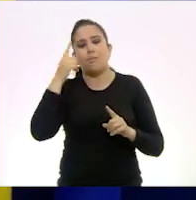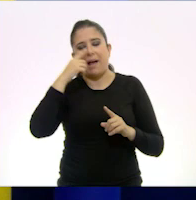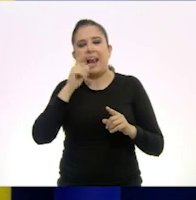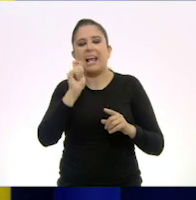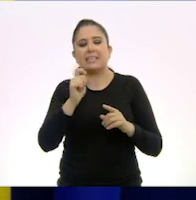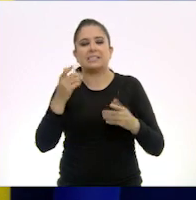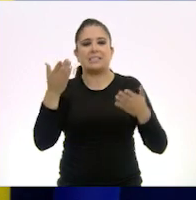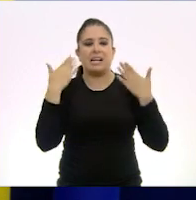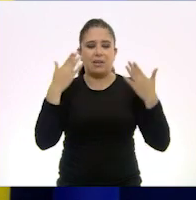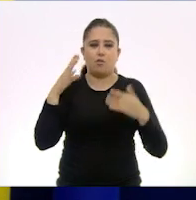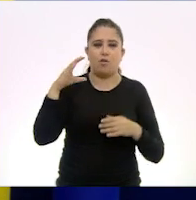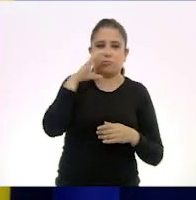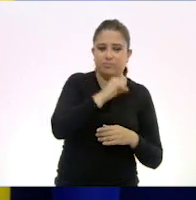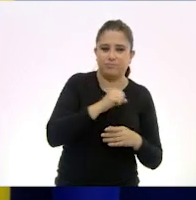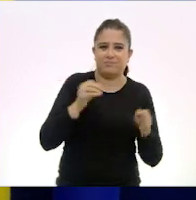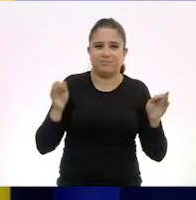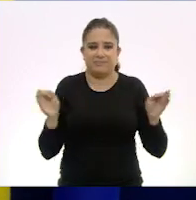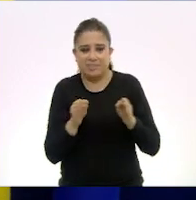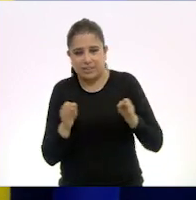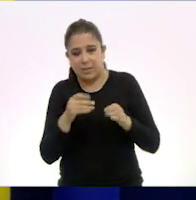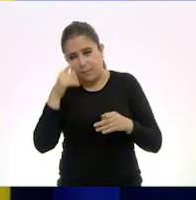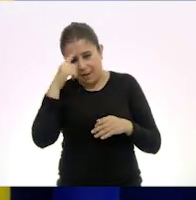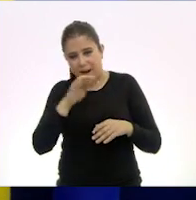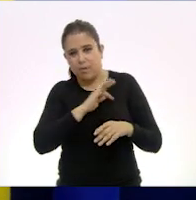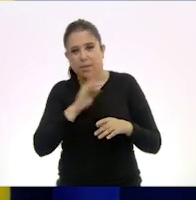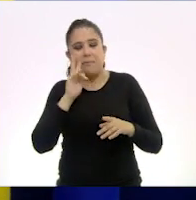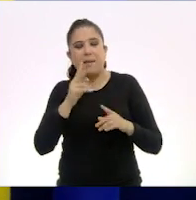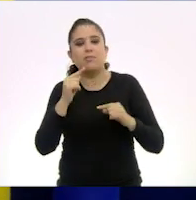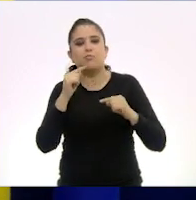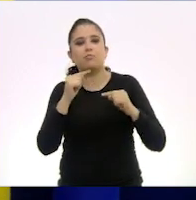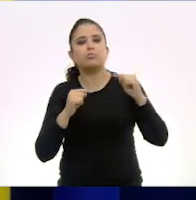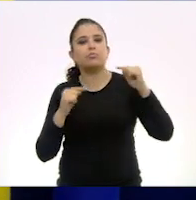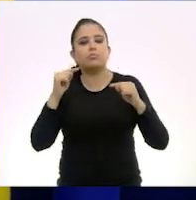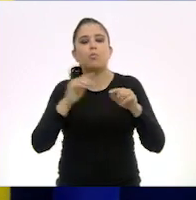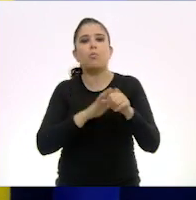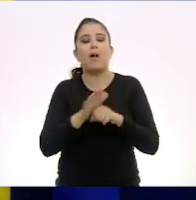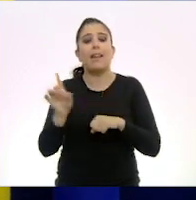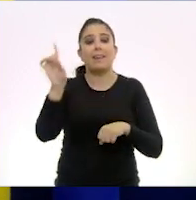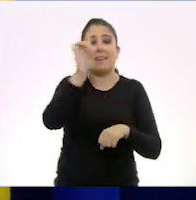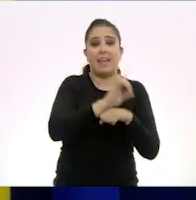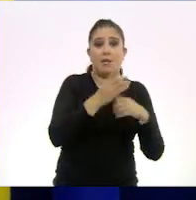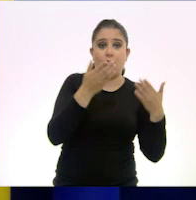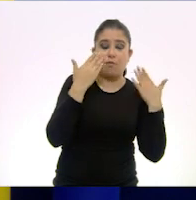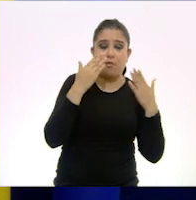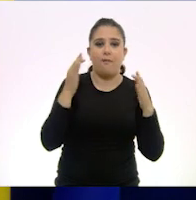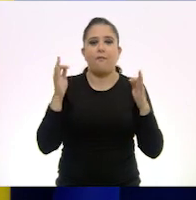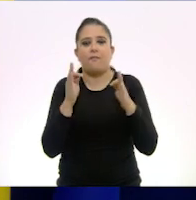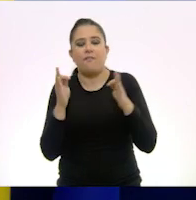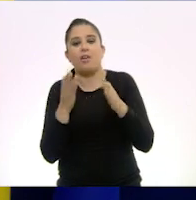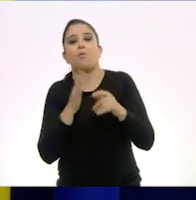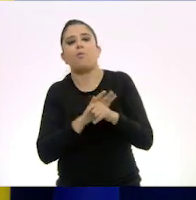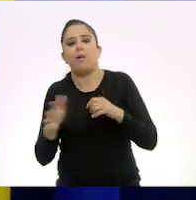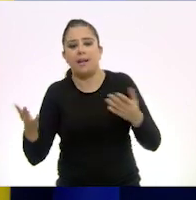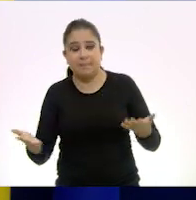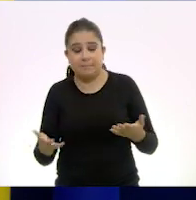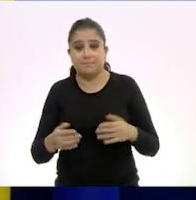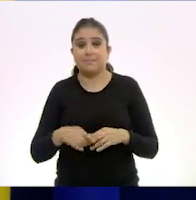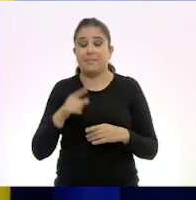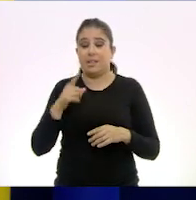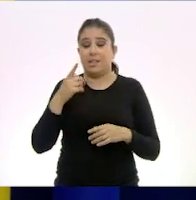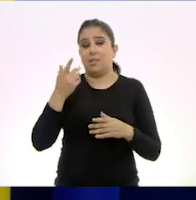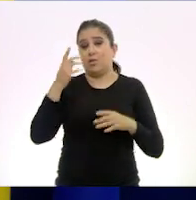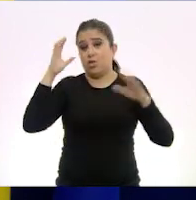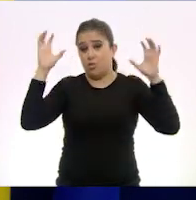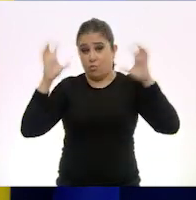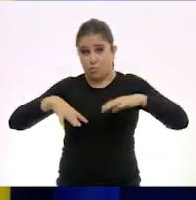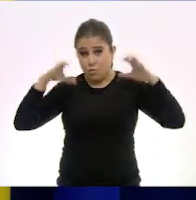meteorológicas, las encargadas de darnos el estado del tiempo durante el día en un lugar. La precipitación anual o